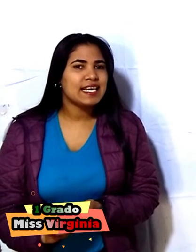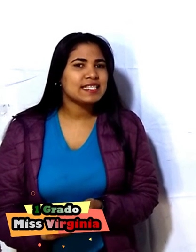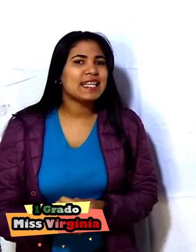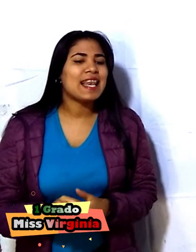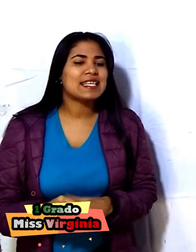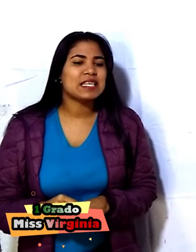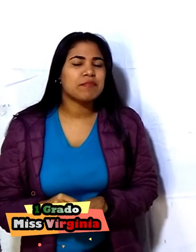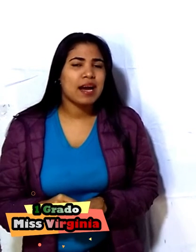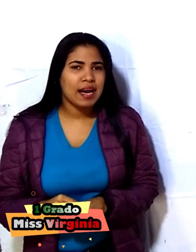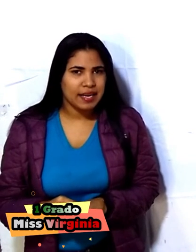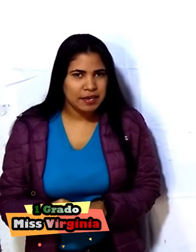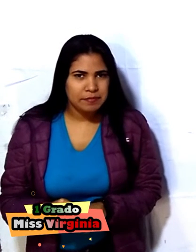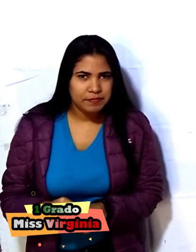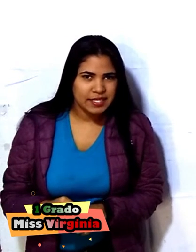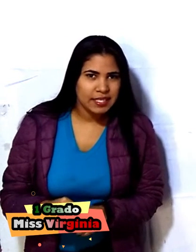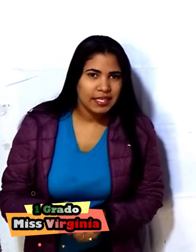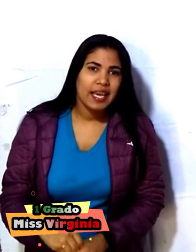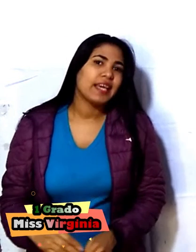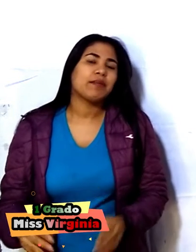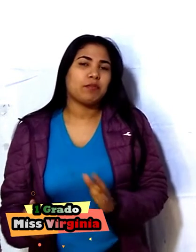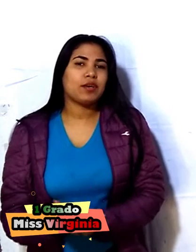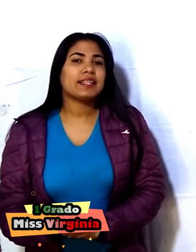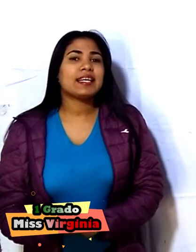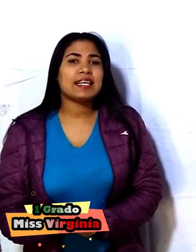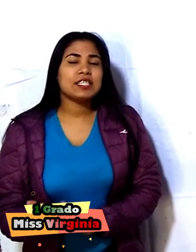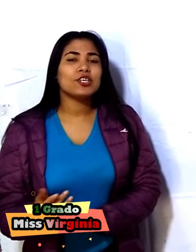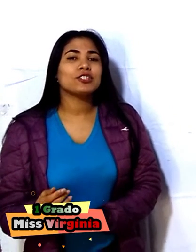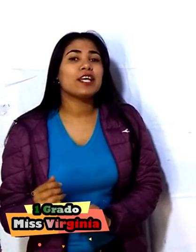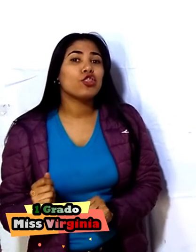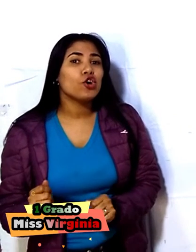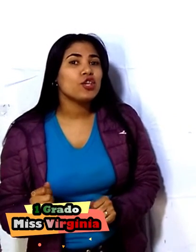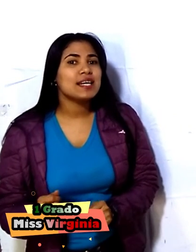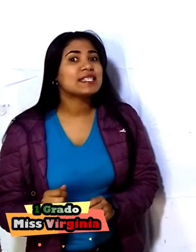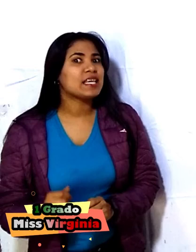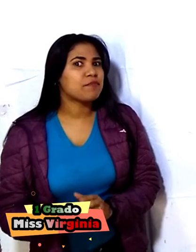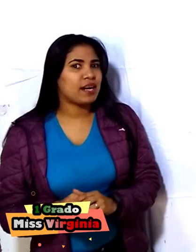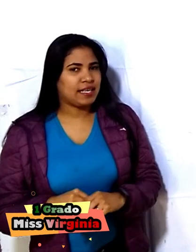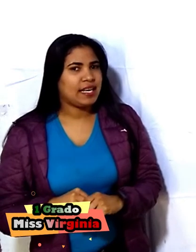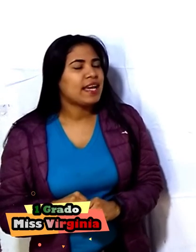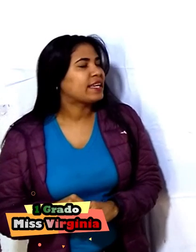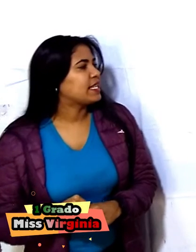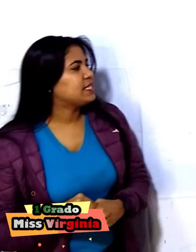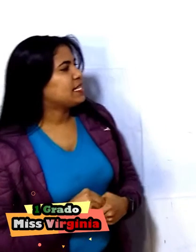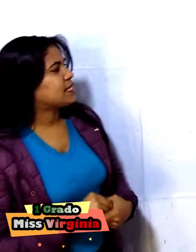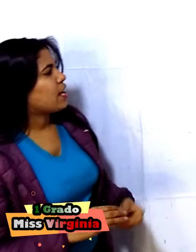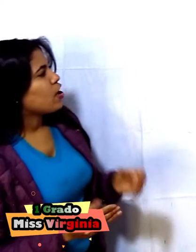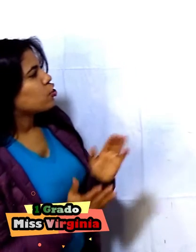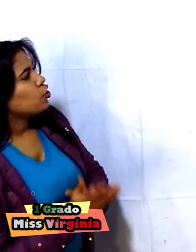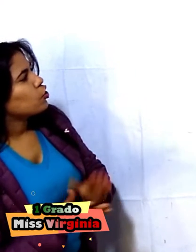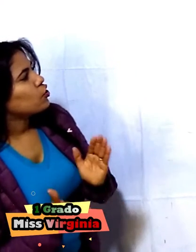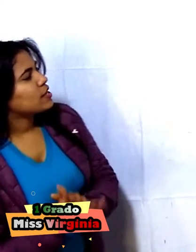los días de la semana. ¿Sí? Vamos a cantar la canción de Doña Semana, que dice